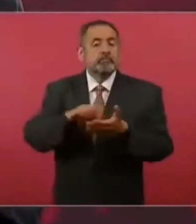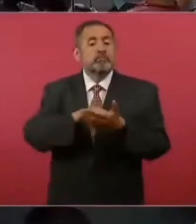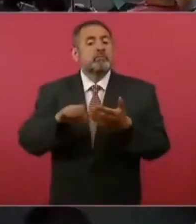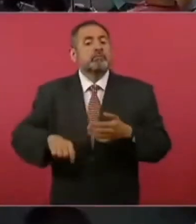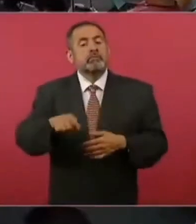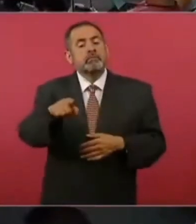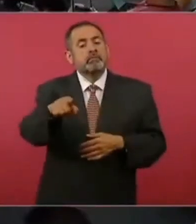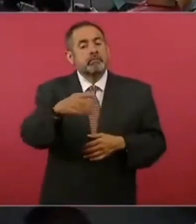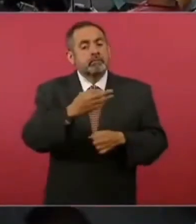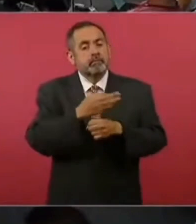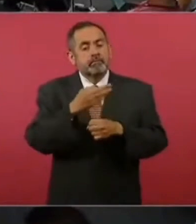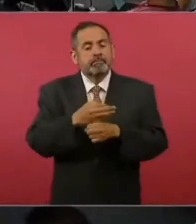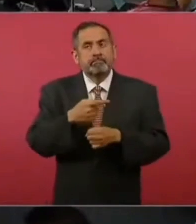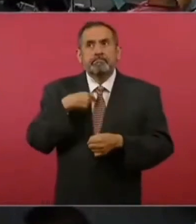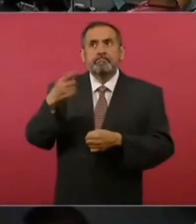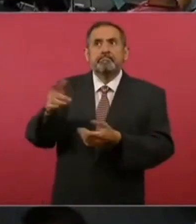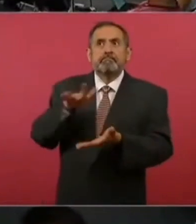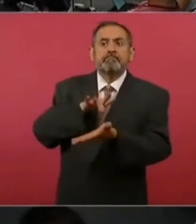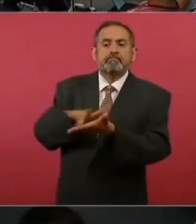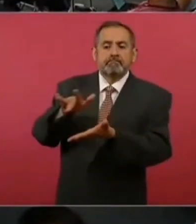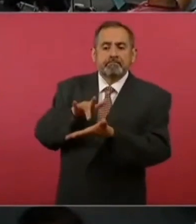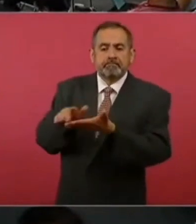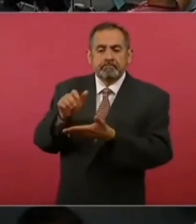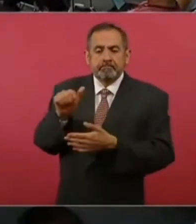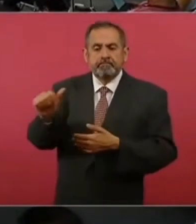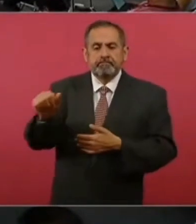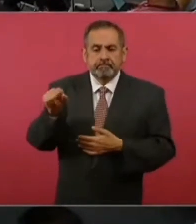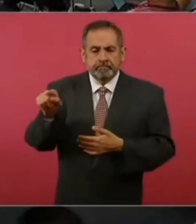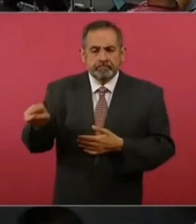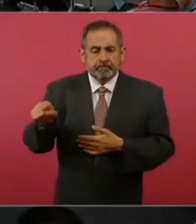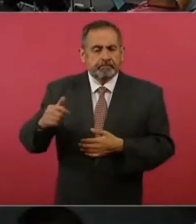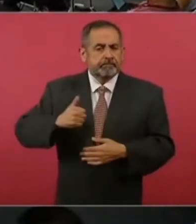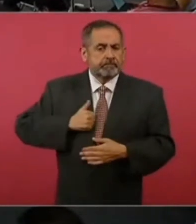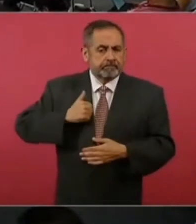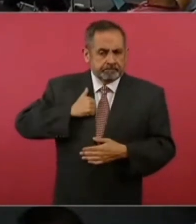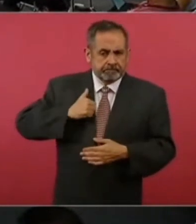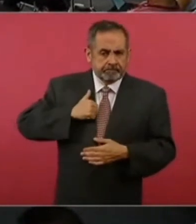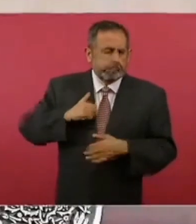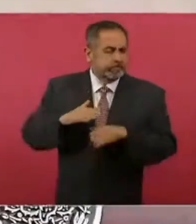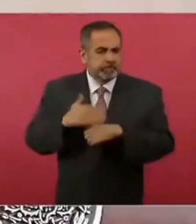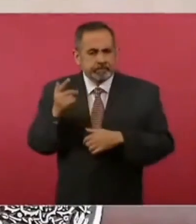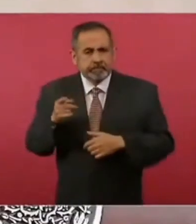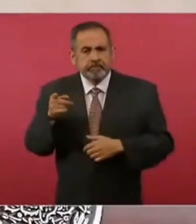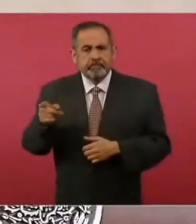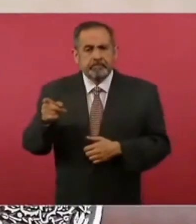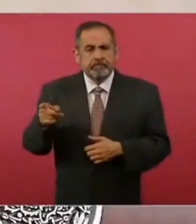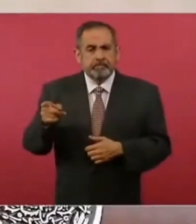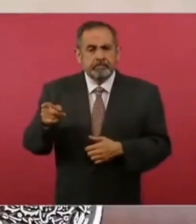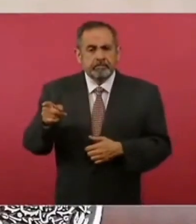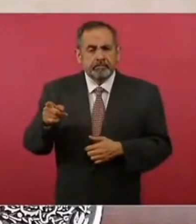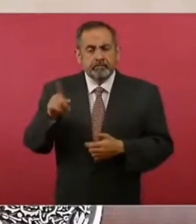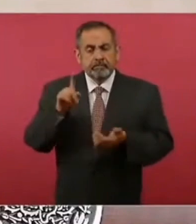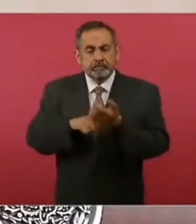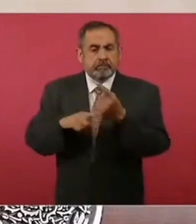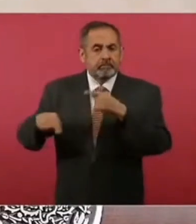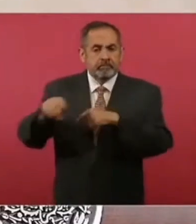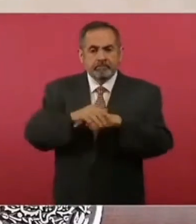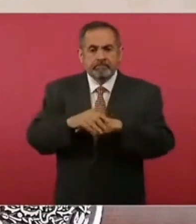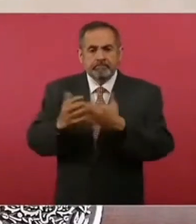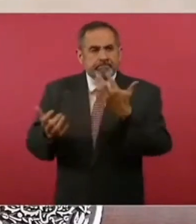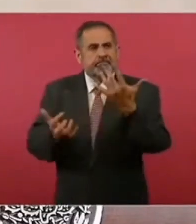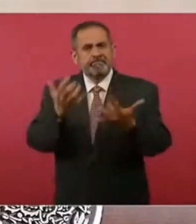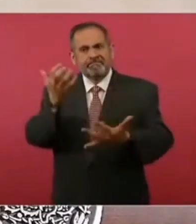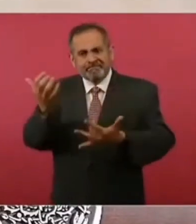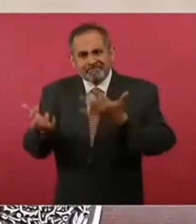estamos ayudando a Canadá, que está padeciendo de